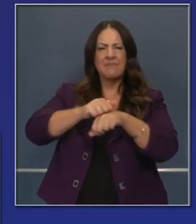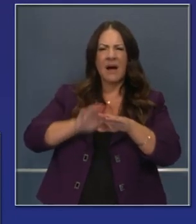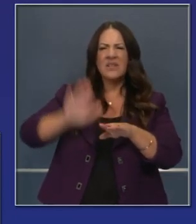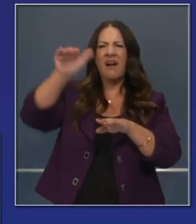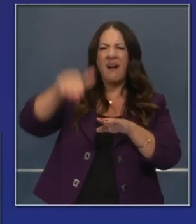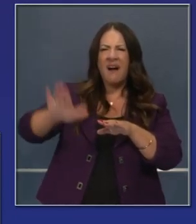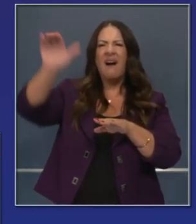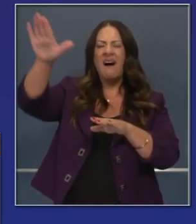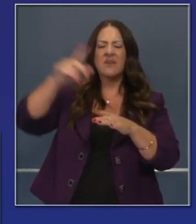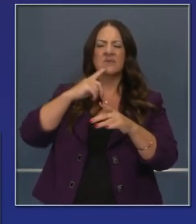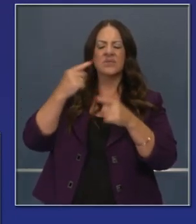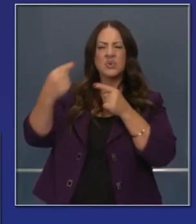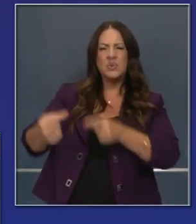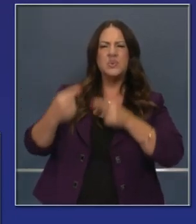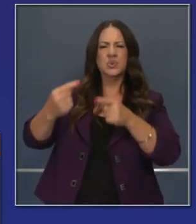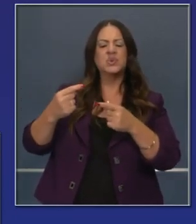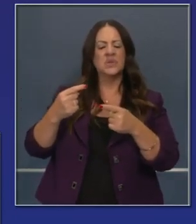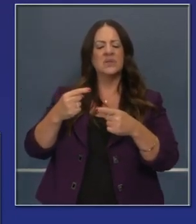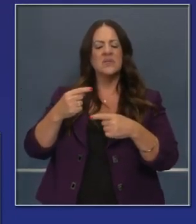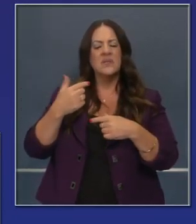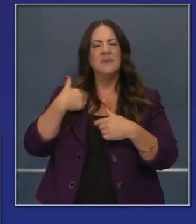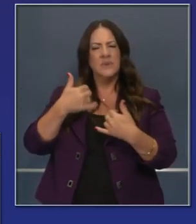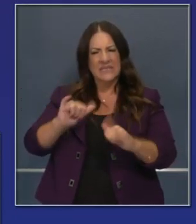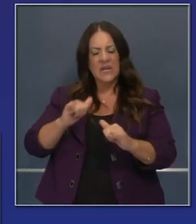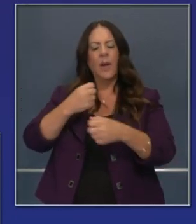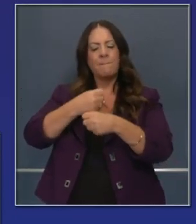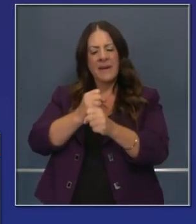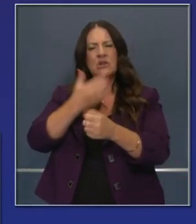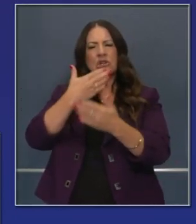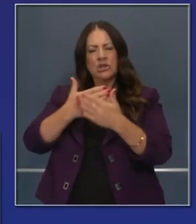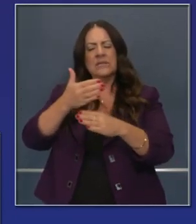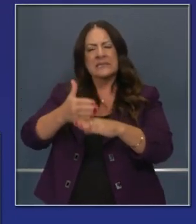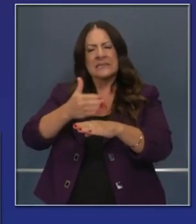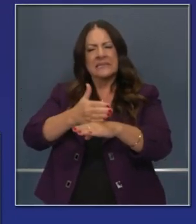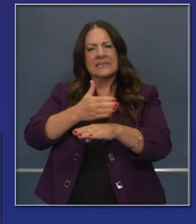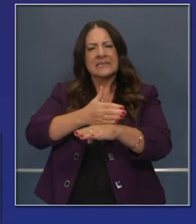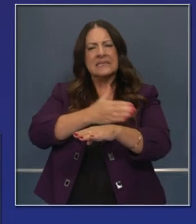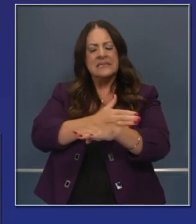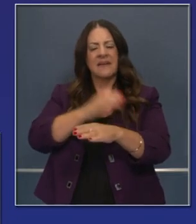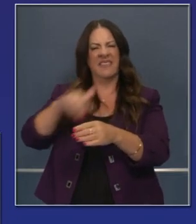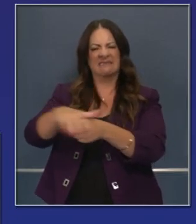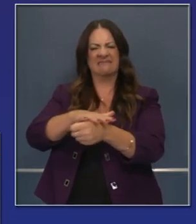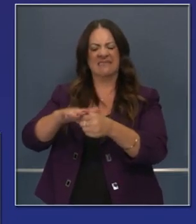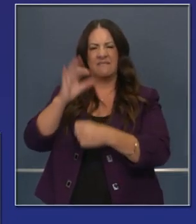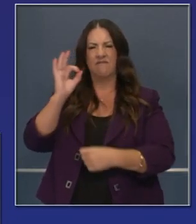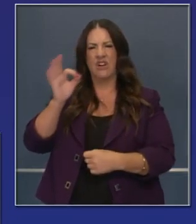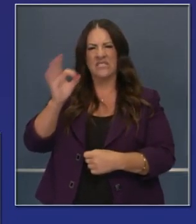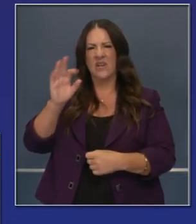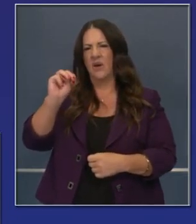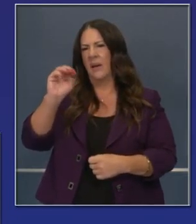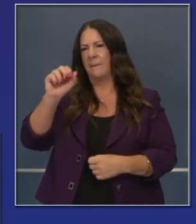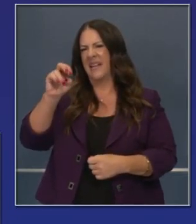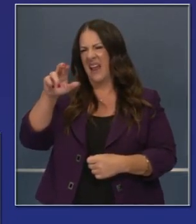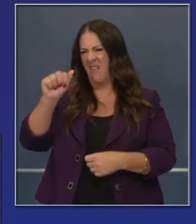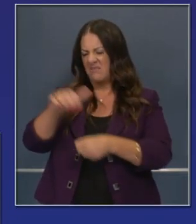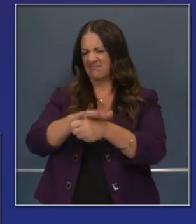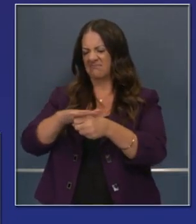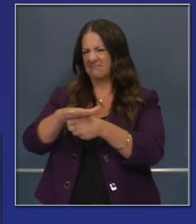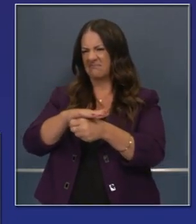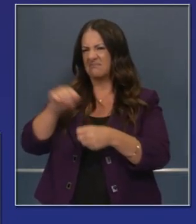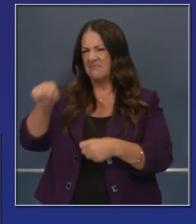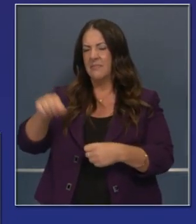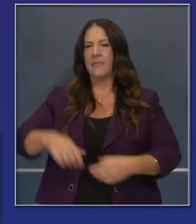para ese incendio. Sin embargo, sí se logra algo de progreso en ese espacio. cerca de Fresno y